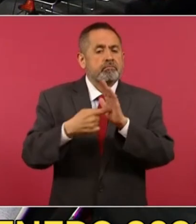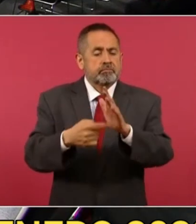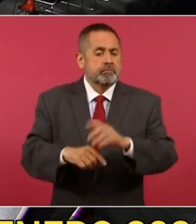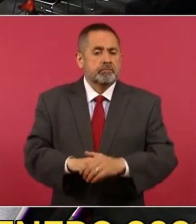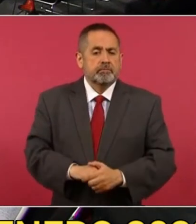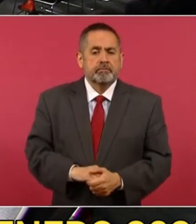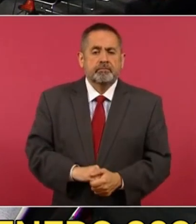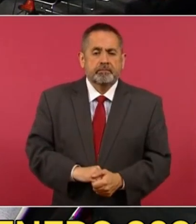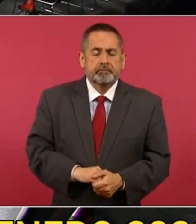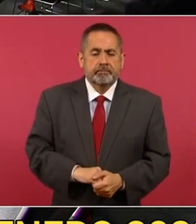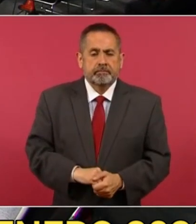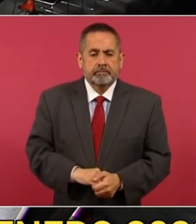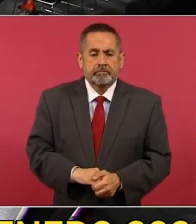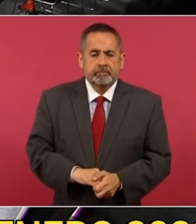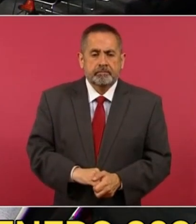¿mande?